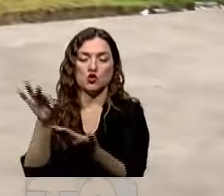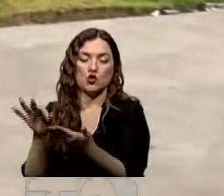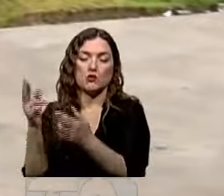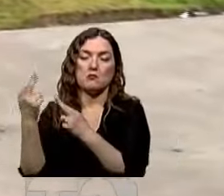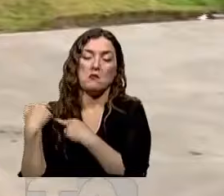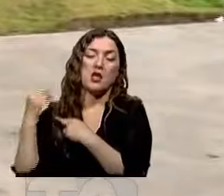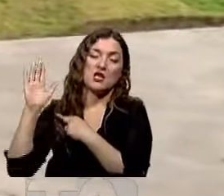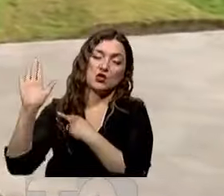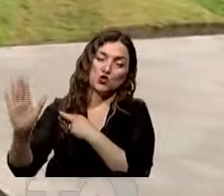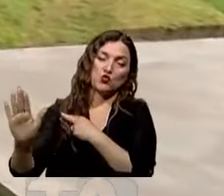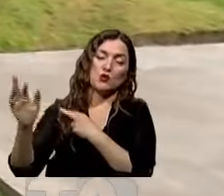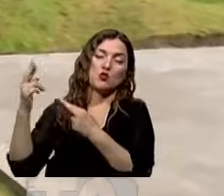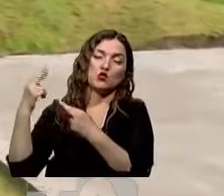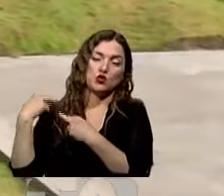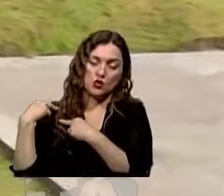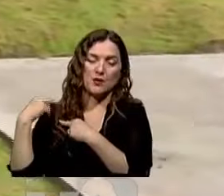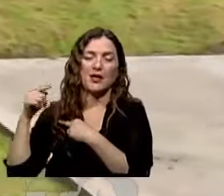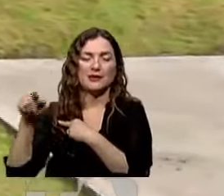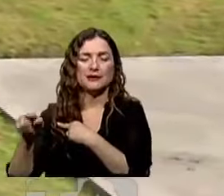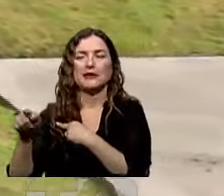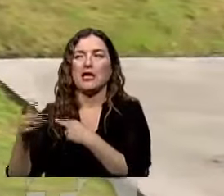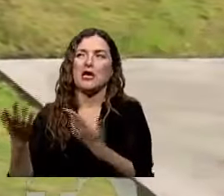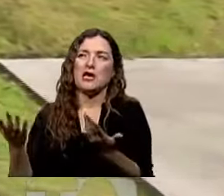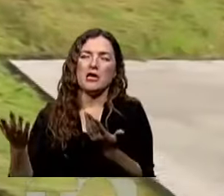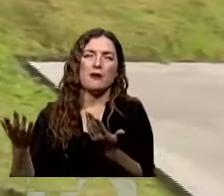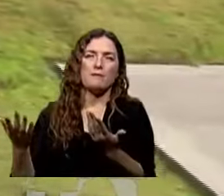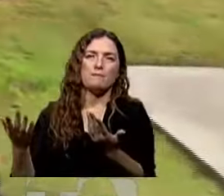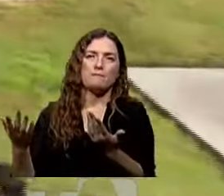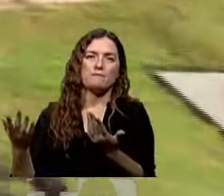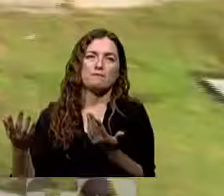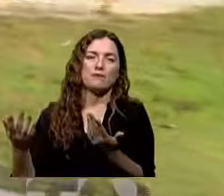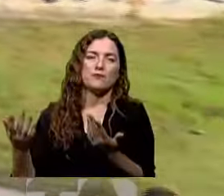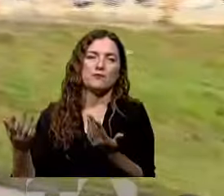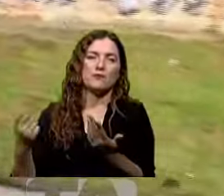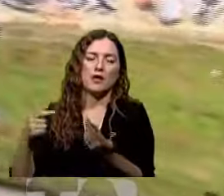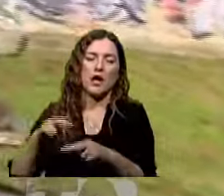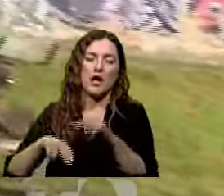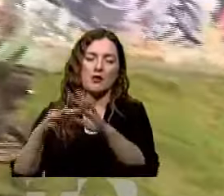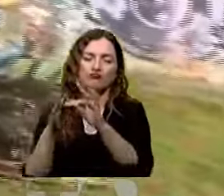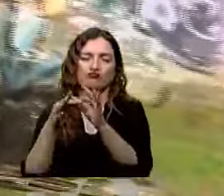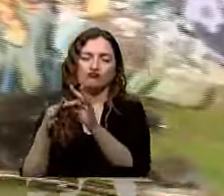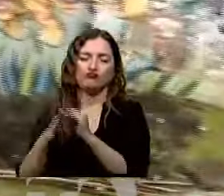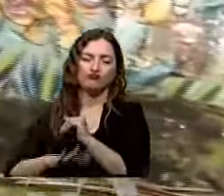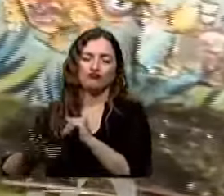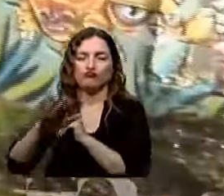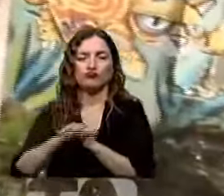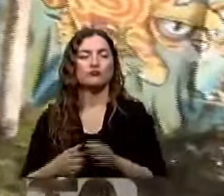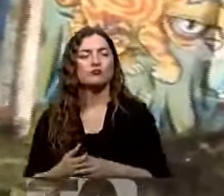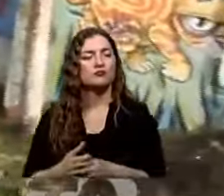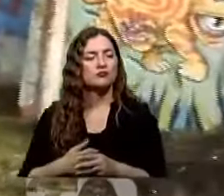a la administración zonal, ellos son los que tendrían que hacer la intervención en ese sector. Pero